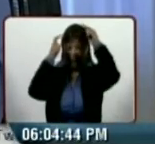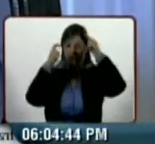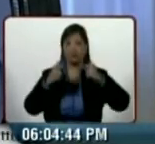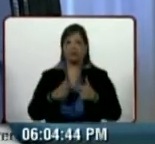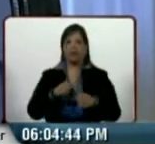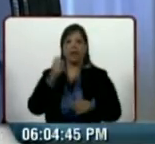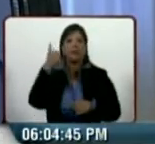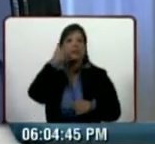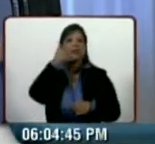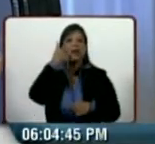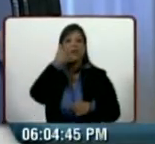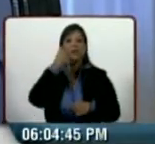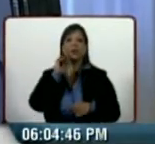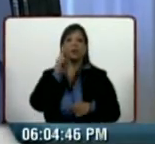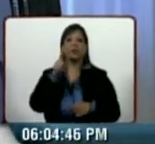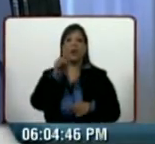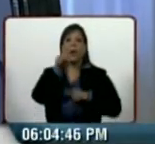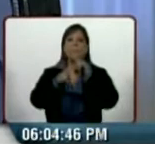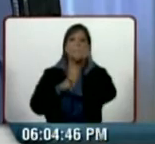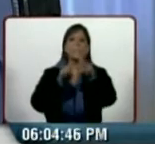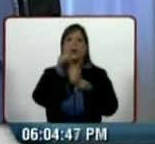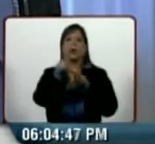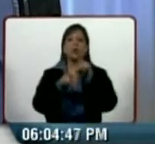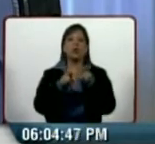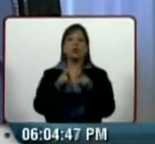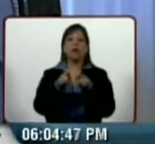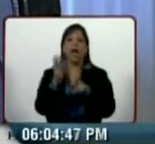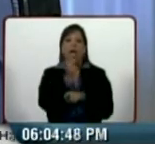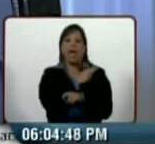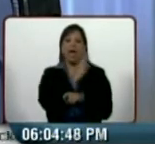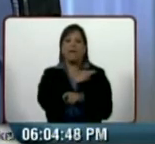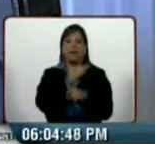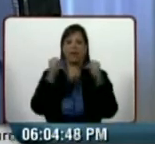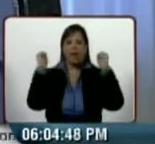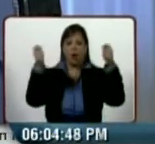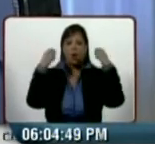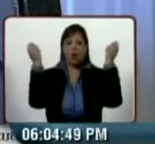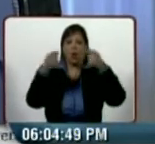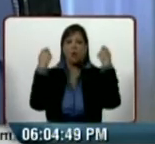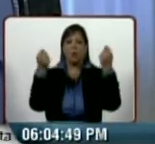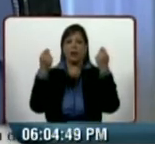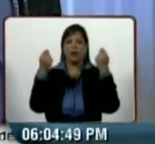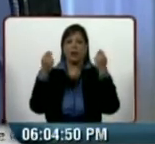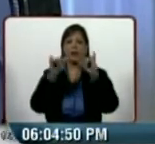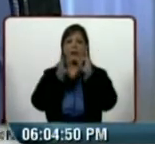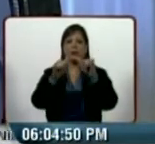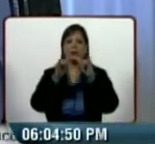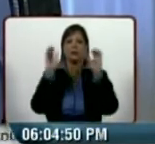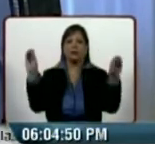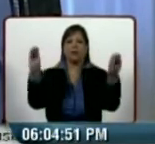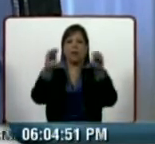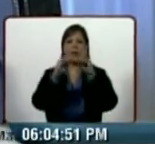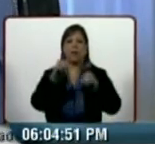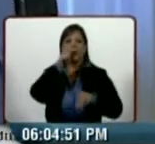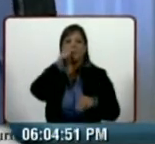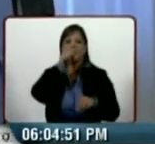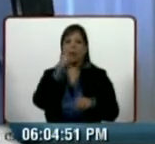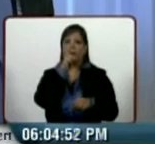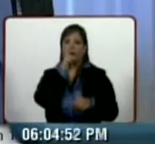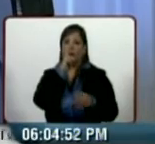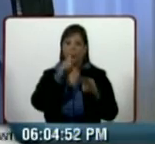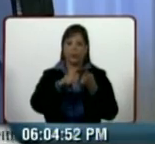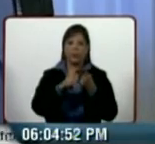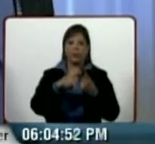telefónica queríamos consultarle justamente sobre todos estos aquellos que se han venido realizando no solamente la cuenta de la compañera periodista